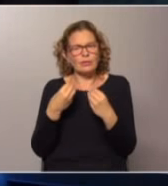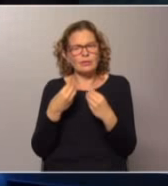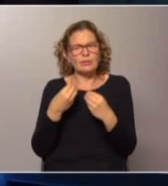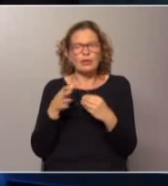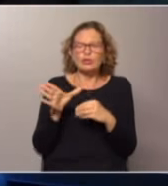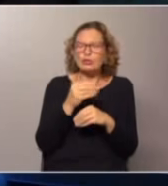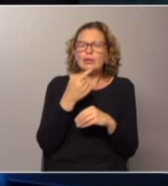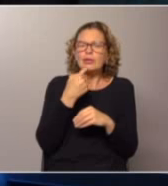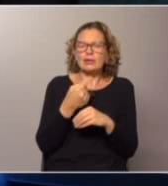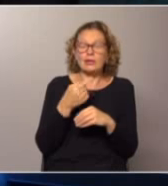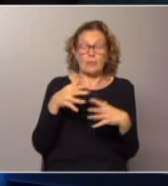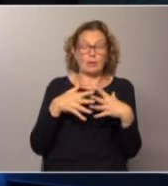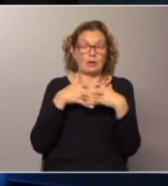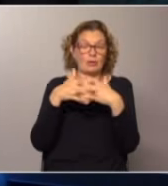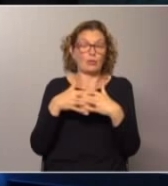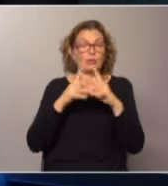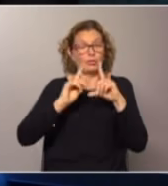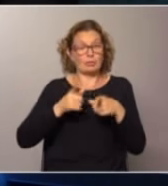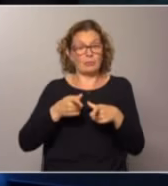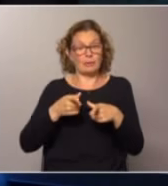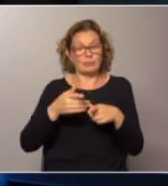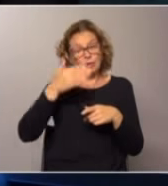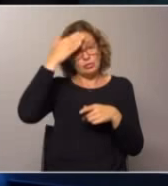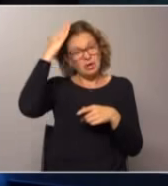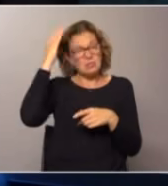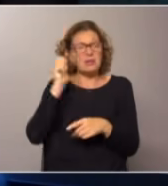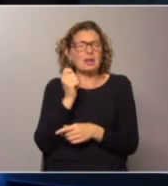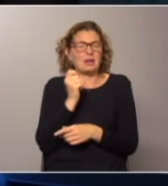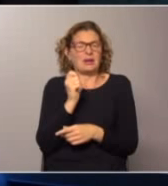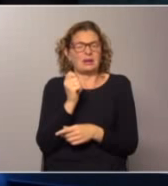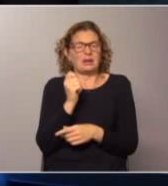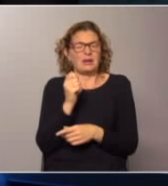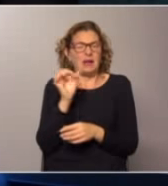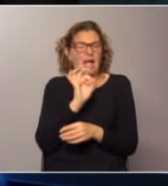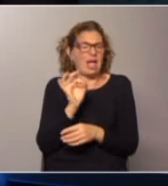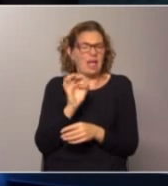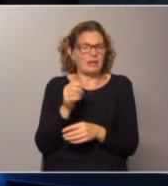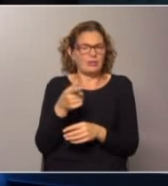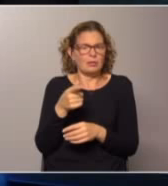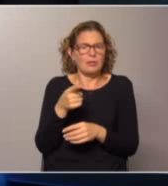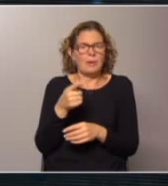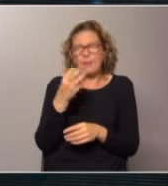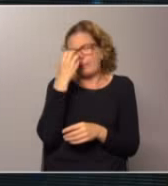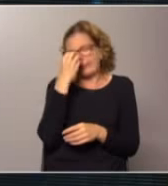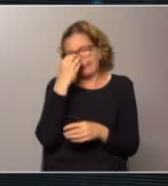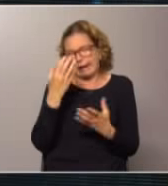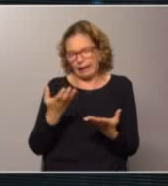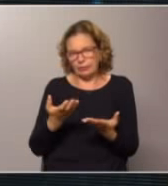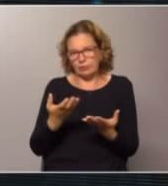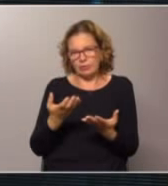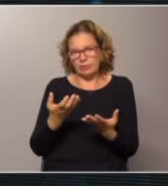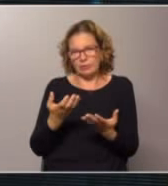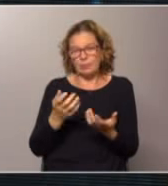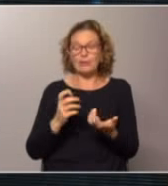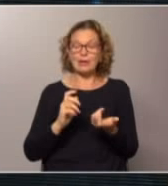decíamos todos y decían en eeuu que era transfondo nadie un incompetente medio payaso pero eso funciona